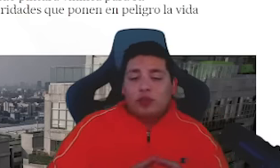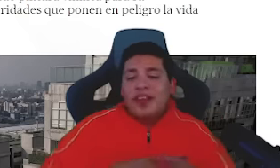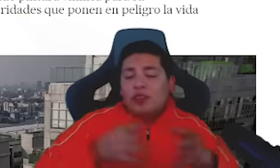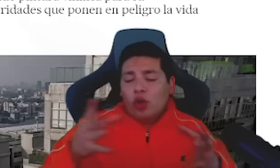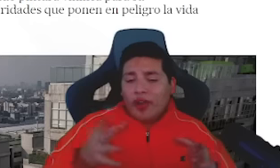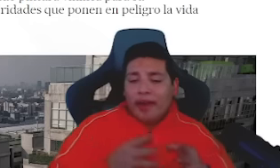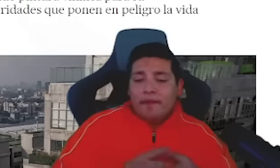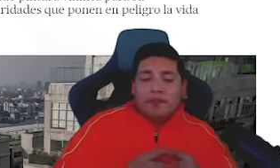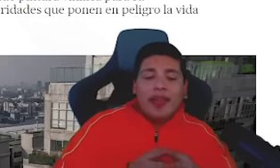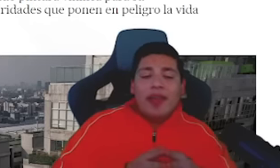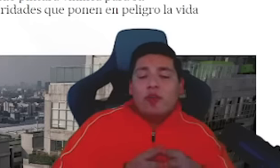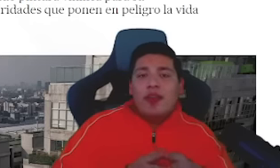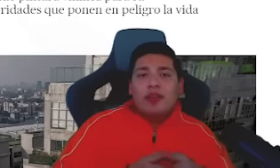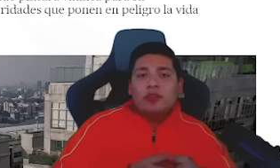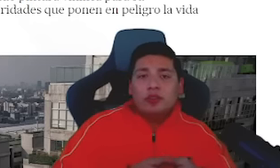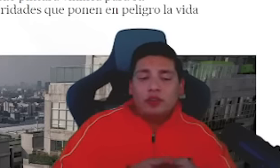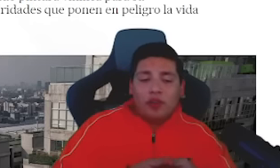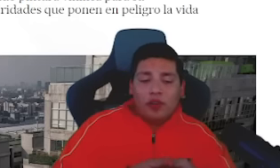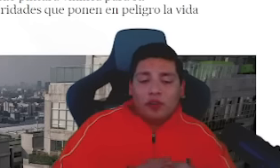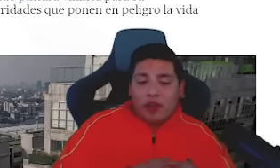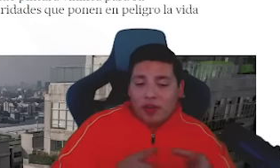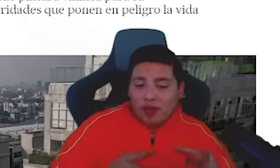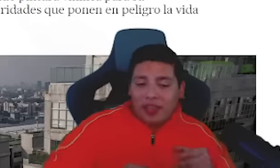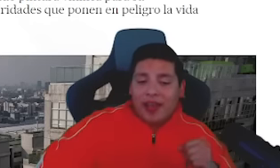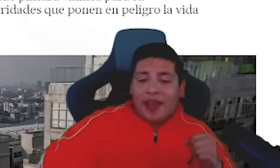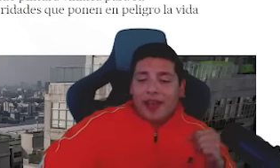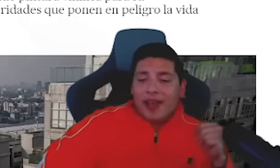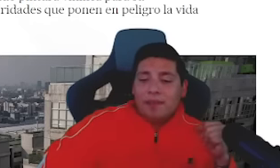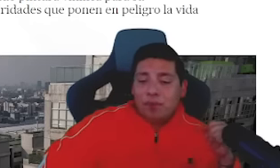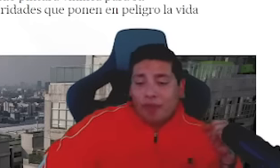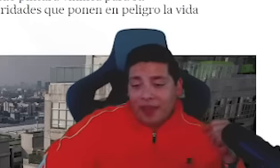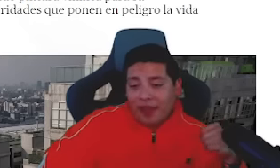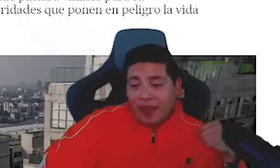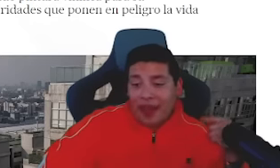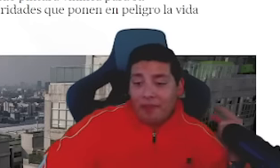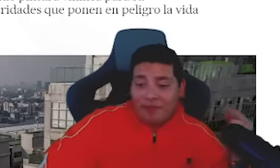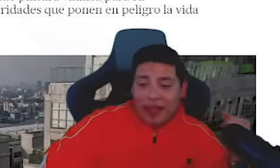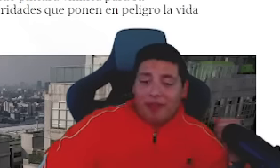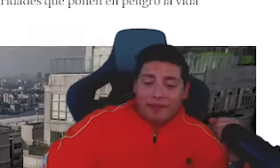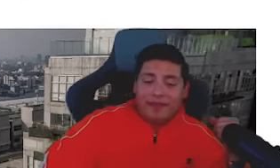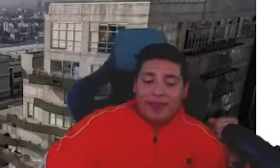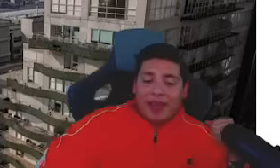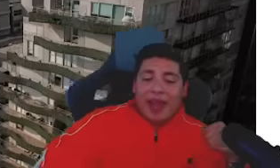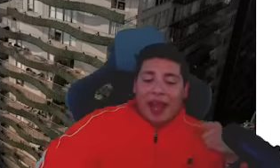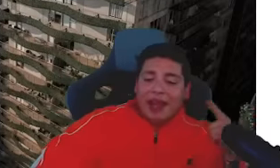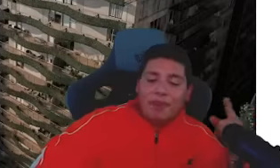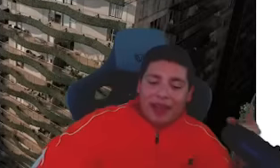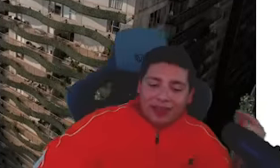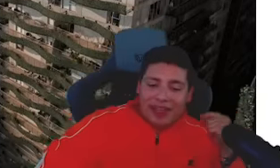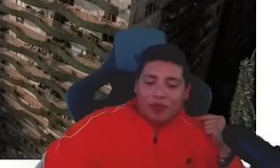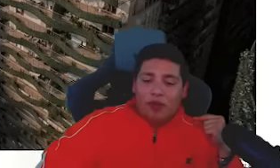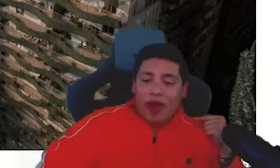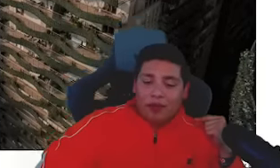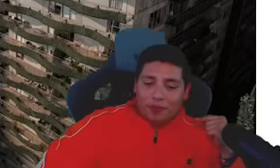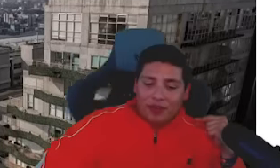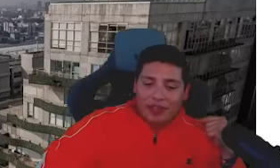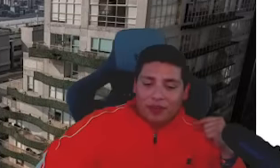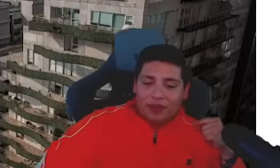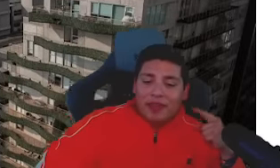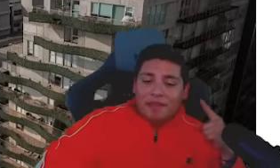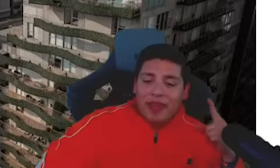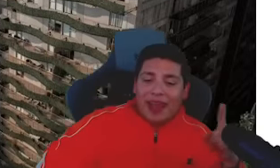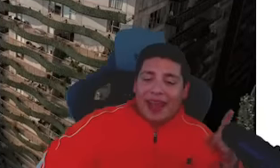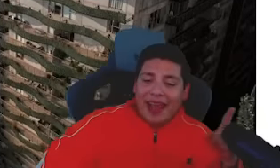City Towers Black, pues una historia de una construcción ruinosa y donde lamentablemente han amenazado a